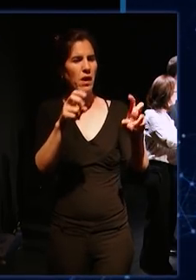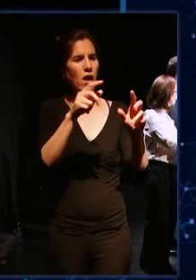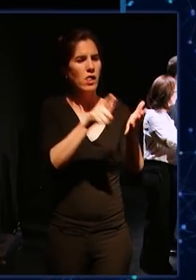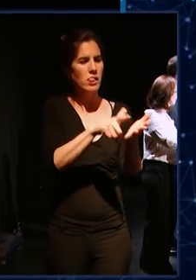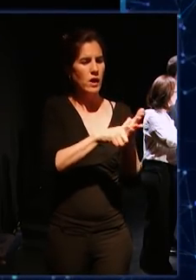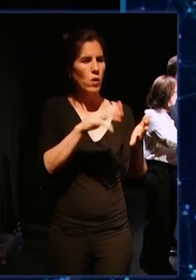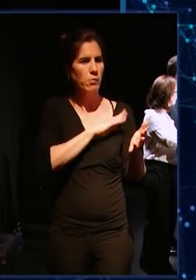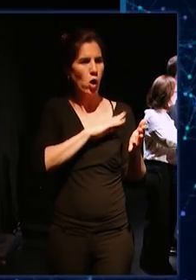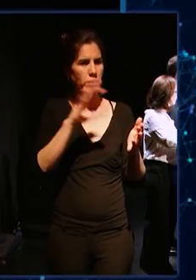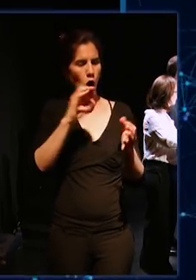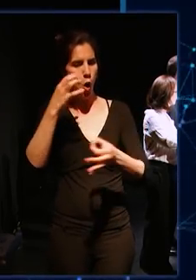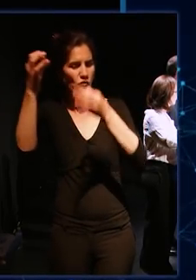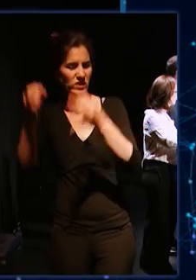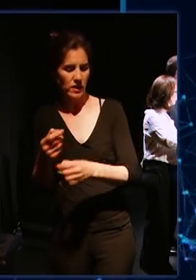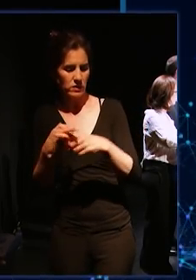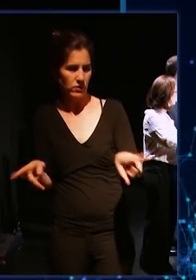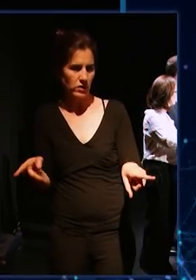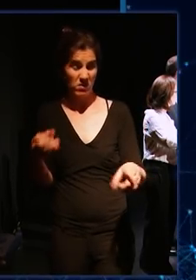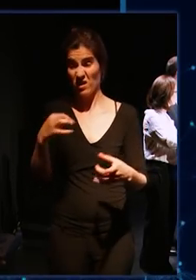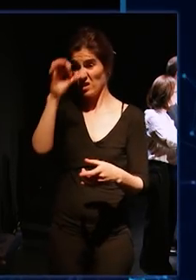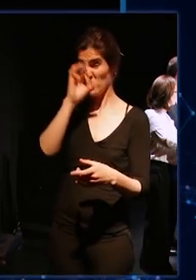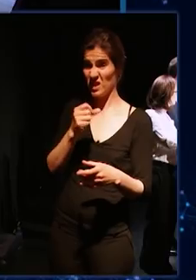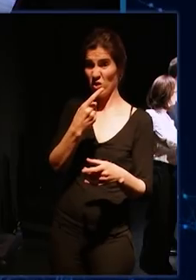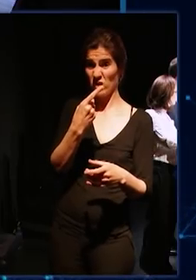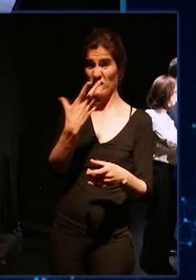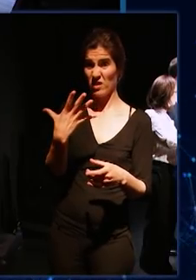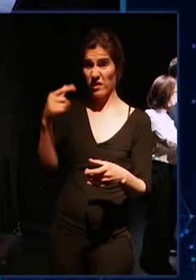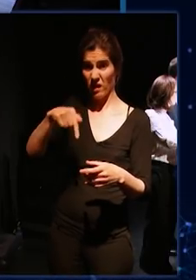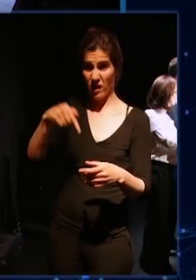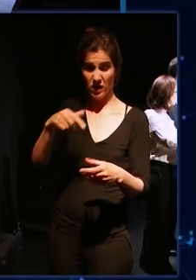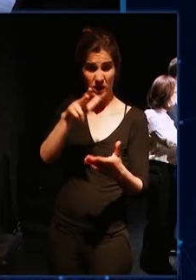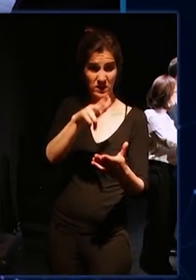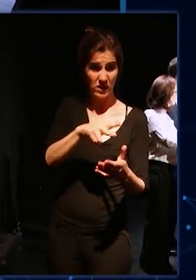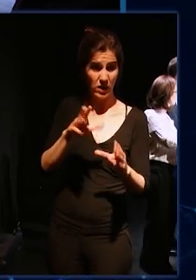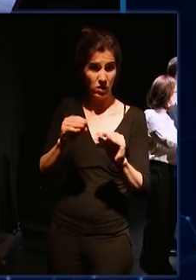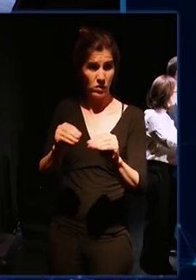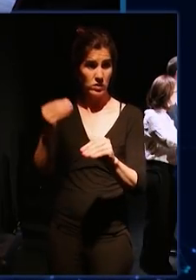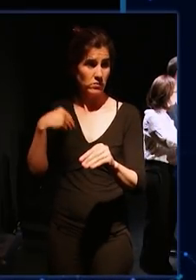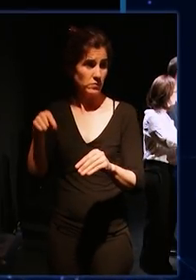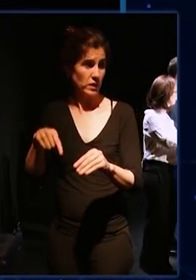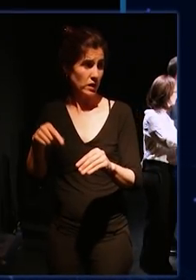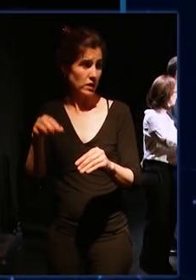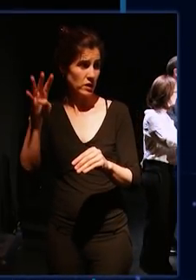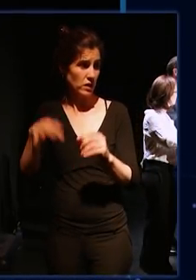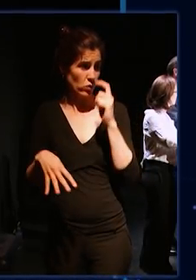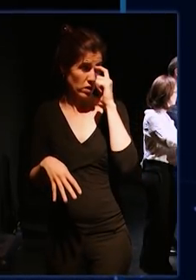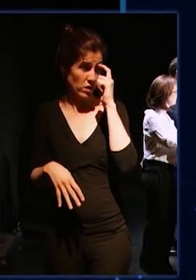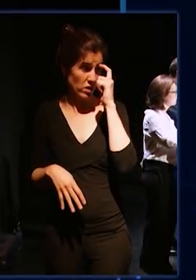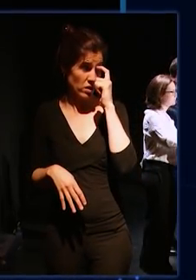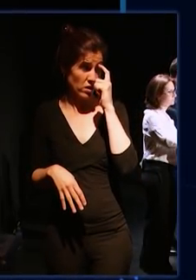Pero desde el siglo XV hay castellano aquí en Cataluña. Quique Fuentes. No menosprecemos. Quique Fuentes, tan como podemos.